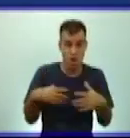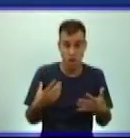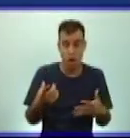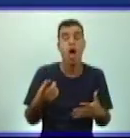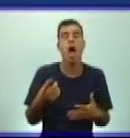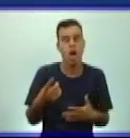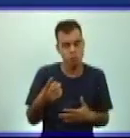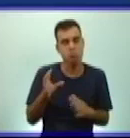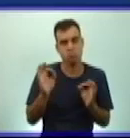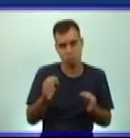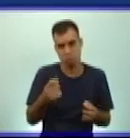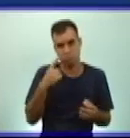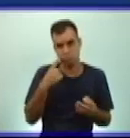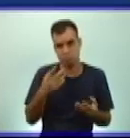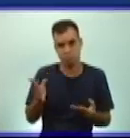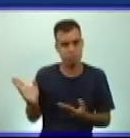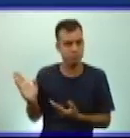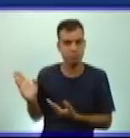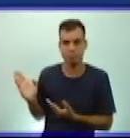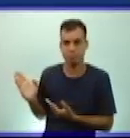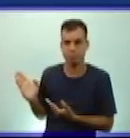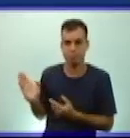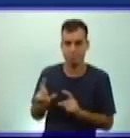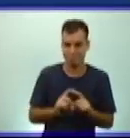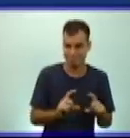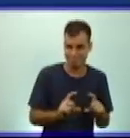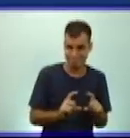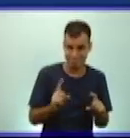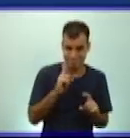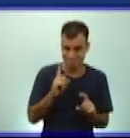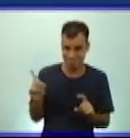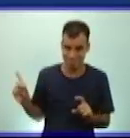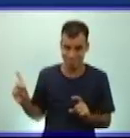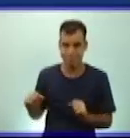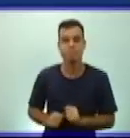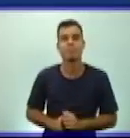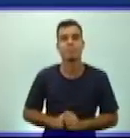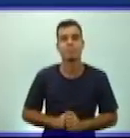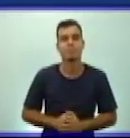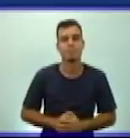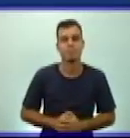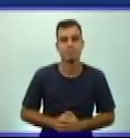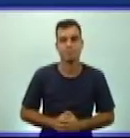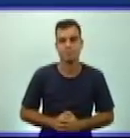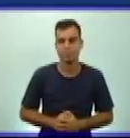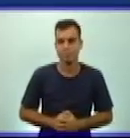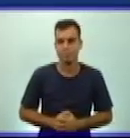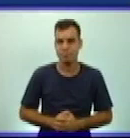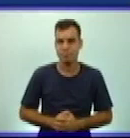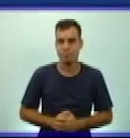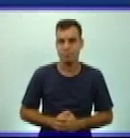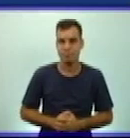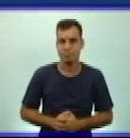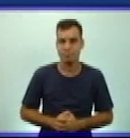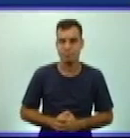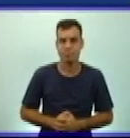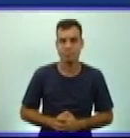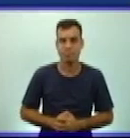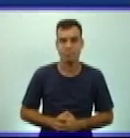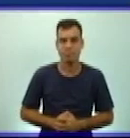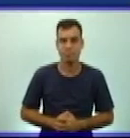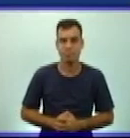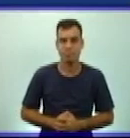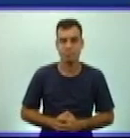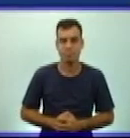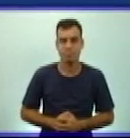expresión matemática delta V sobre delta T y en el Sistema Internacional de Unidades de Medida se expresa en